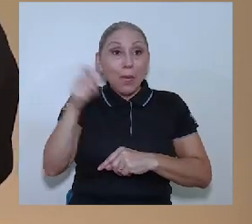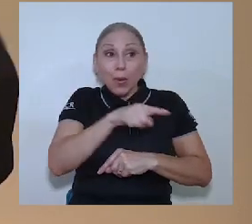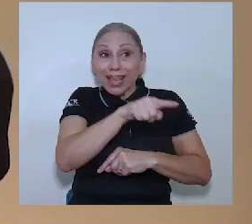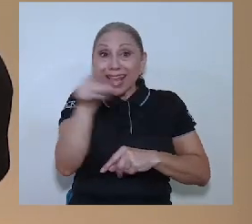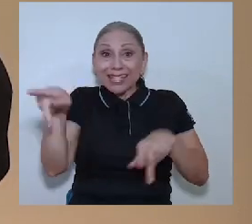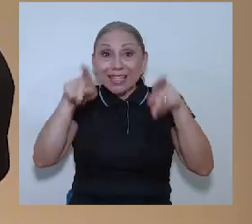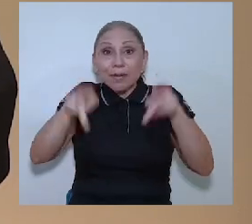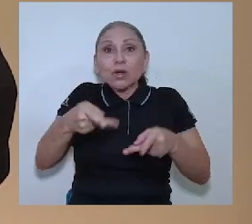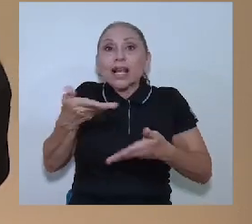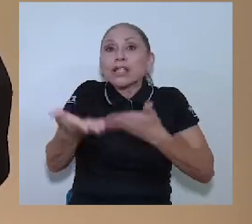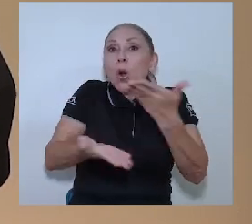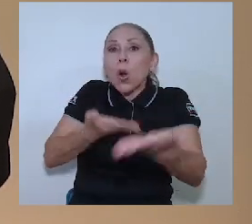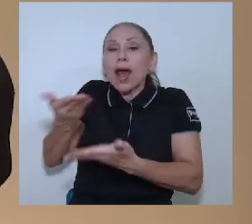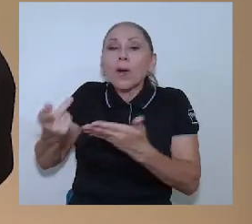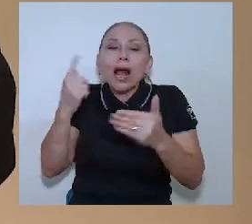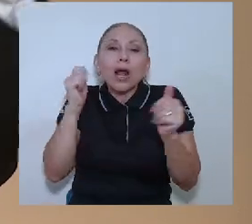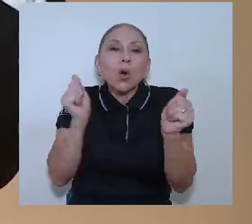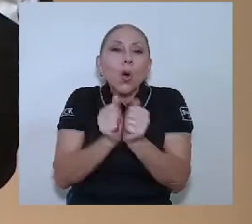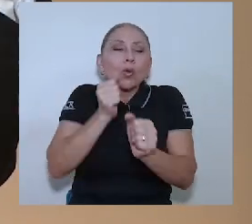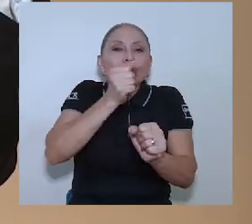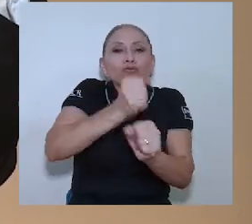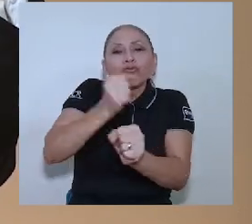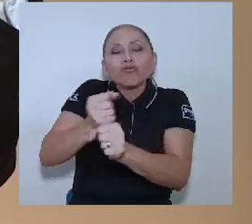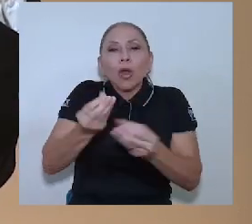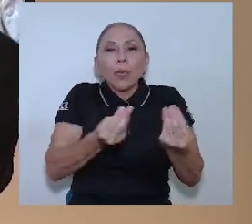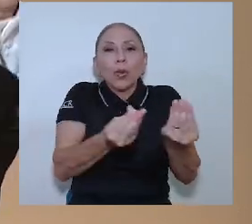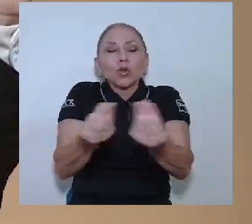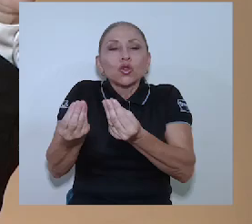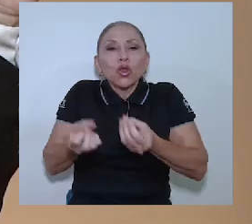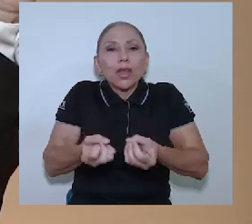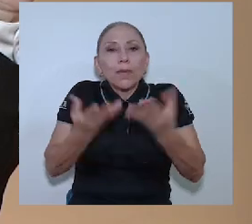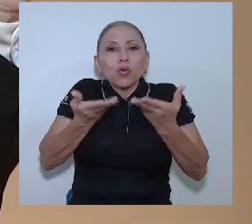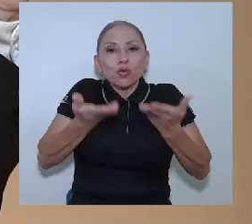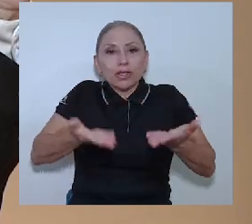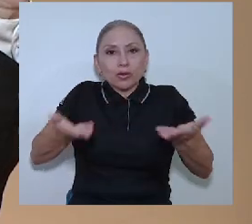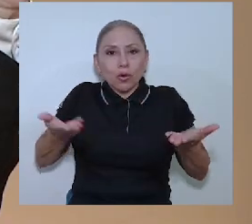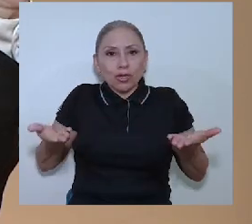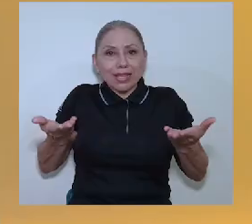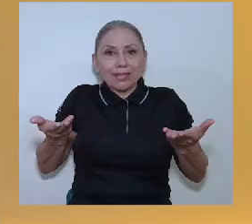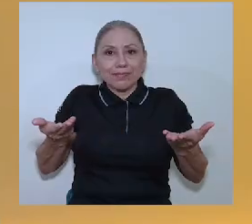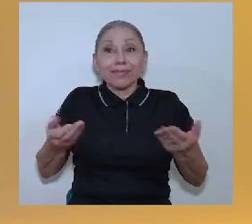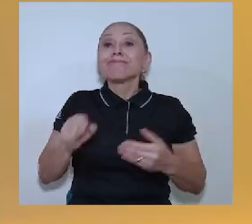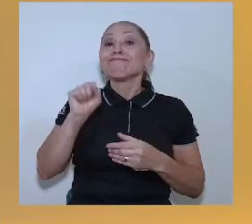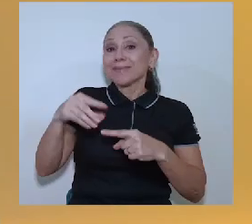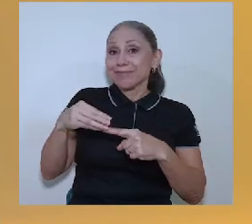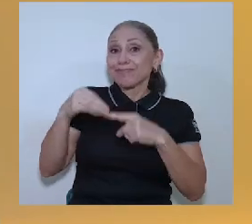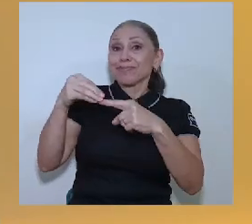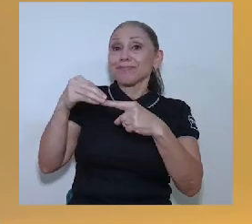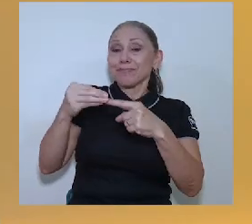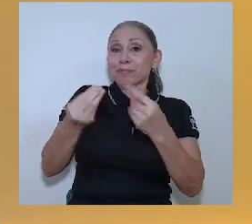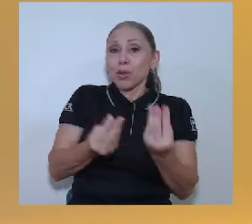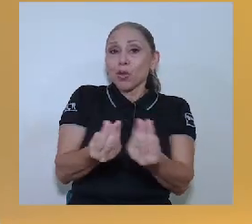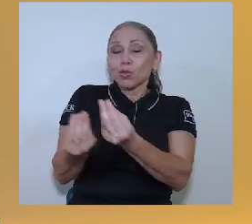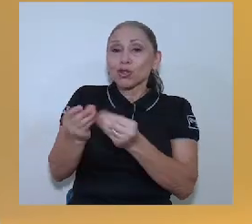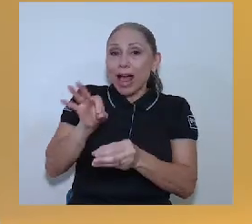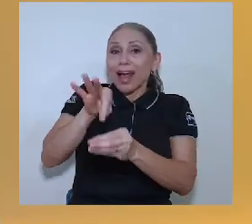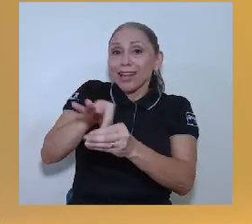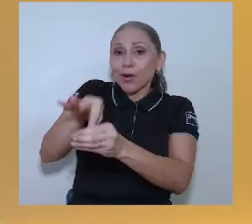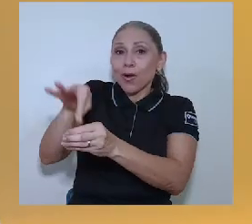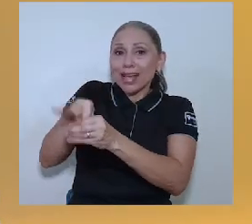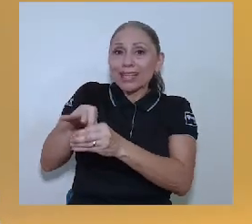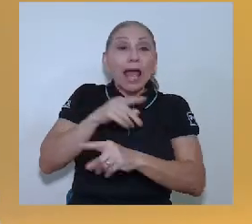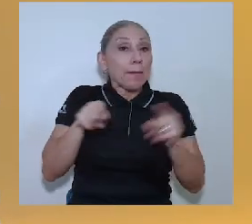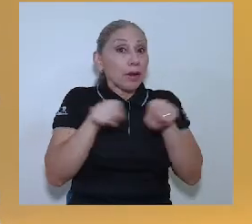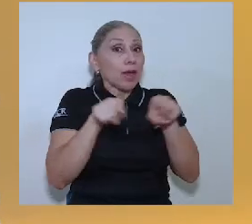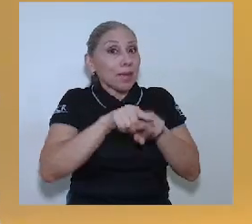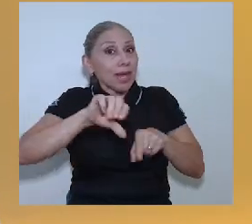la producción de un montón de cosas, manera que... Sobre todo productos agrícolas en este caso. Pero también en otros